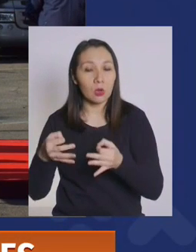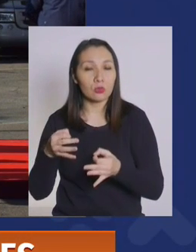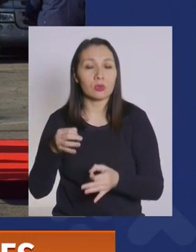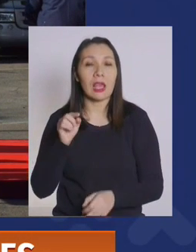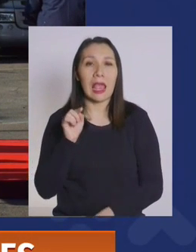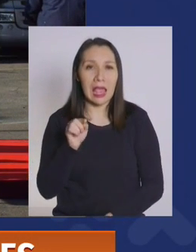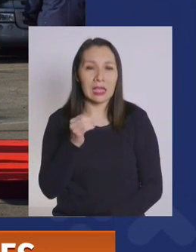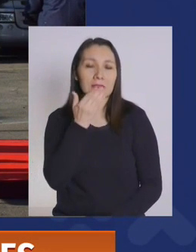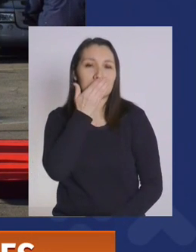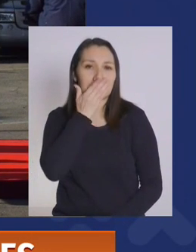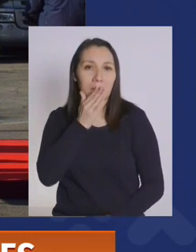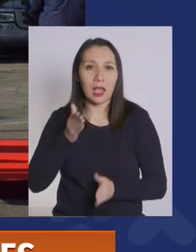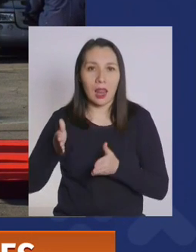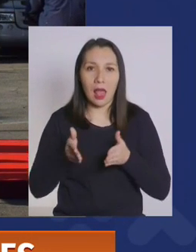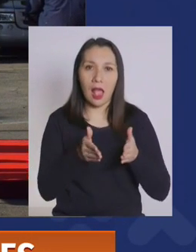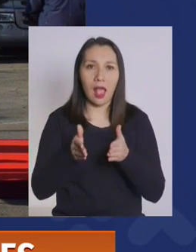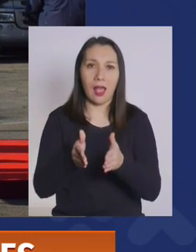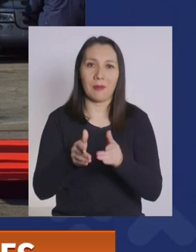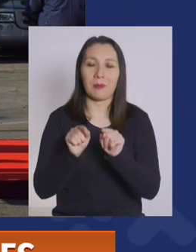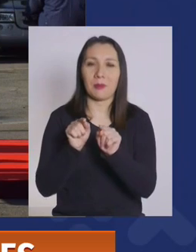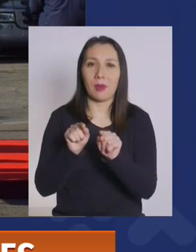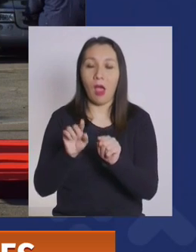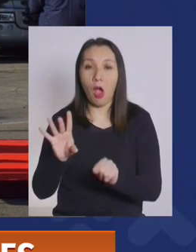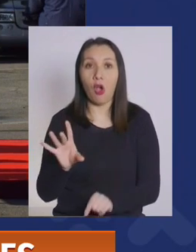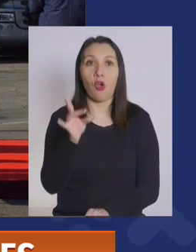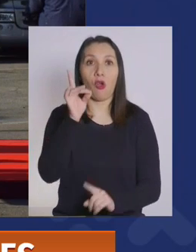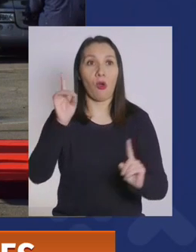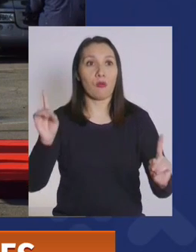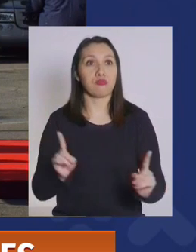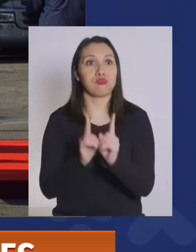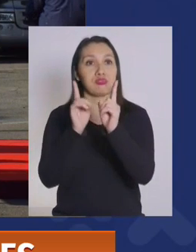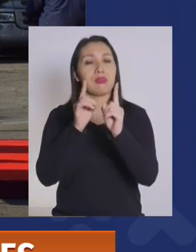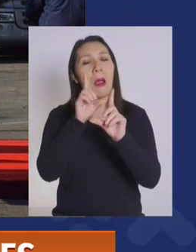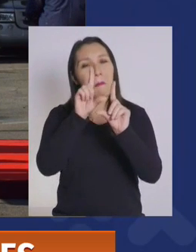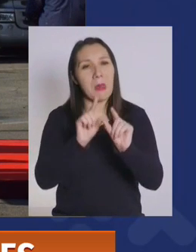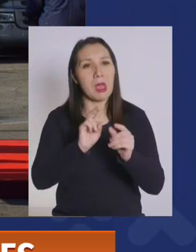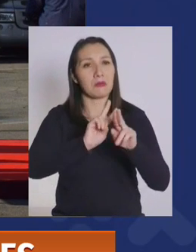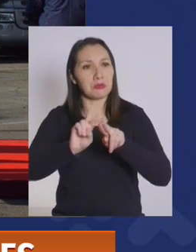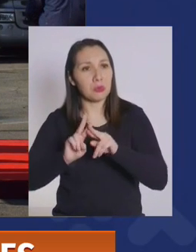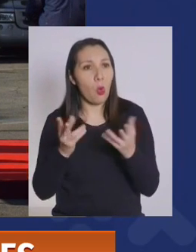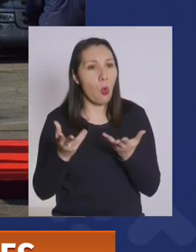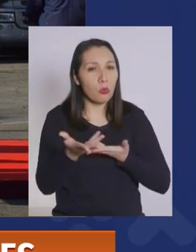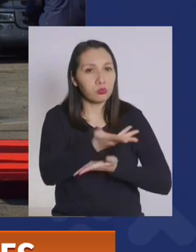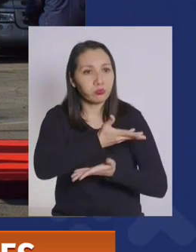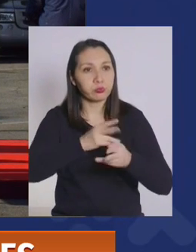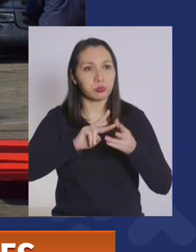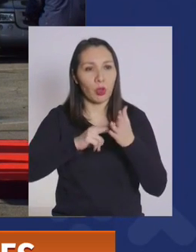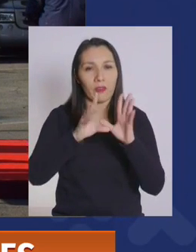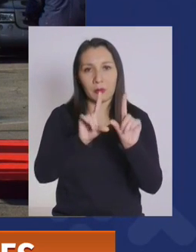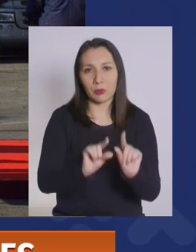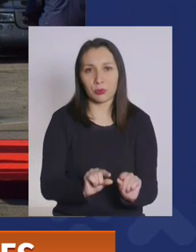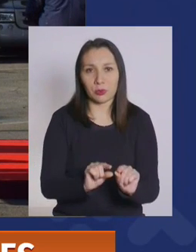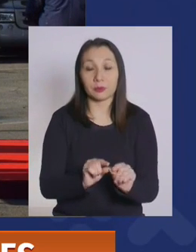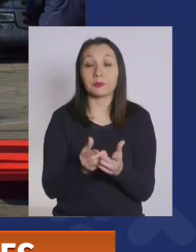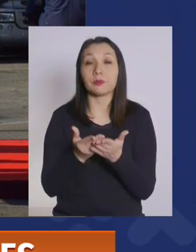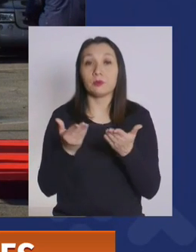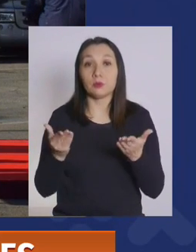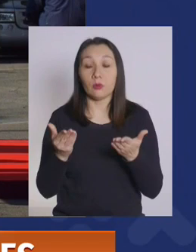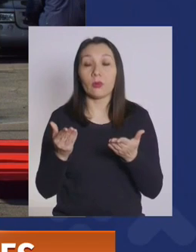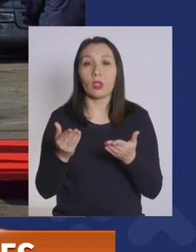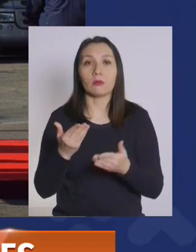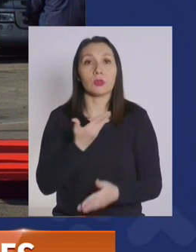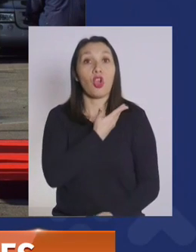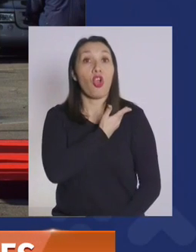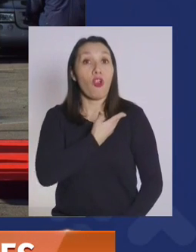son los caminos para encontrarnos y resolver los problemas. Y por eso la posición